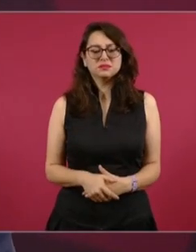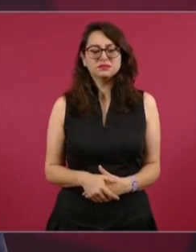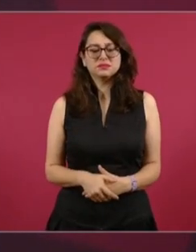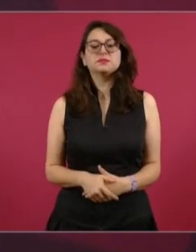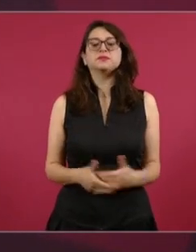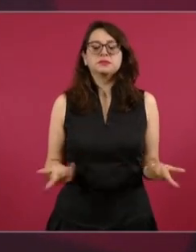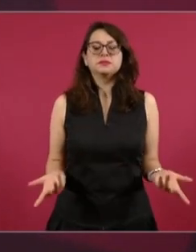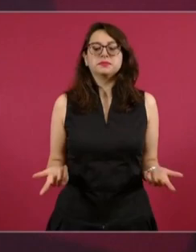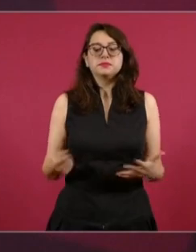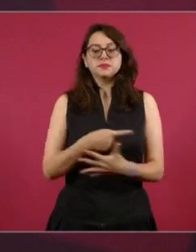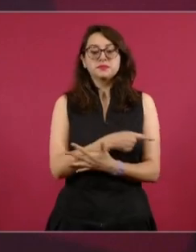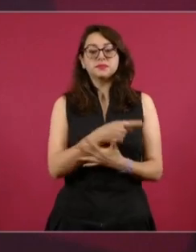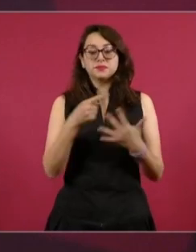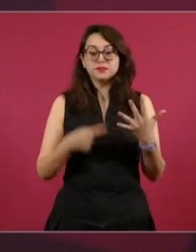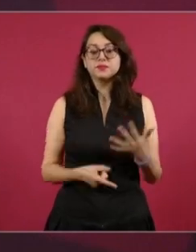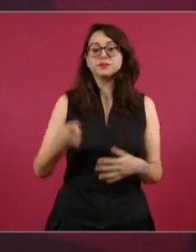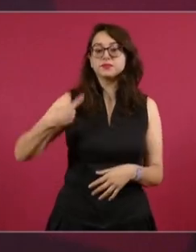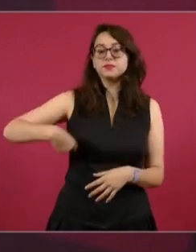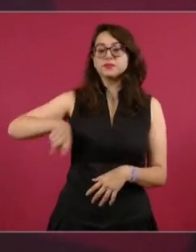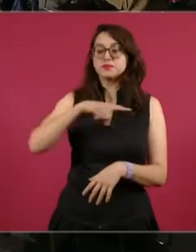Entonces, todo eso está cambiando